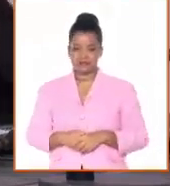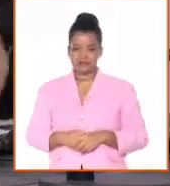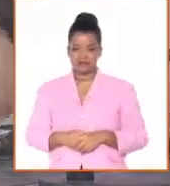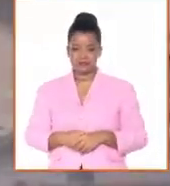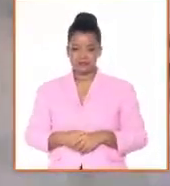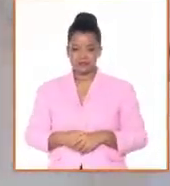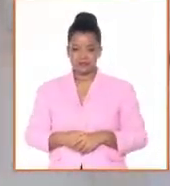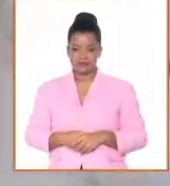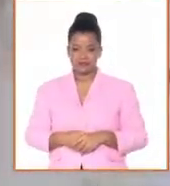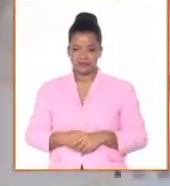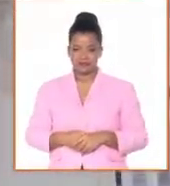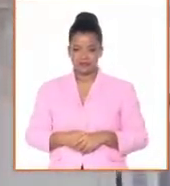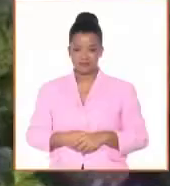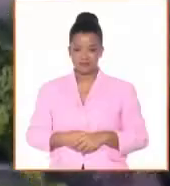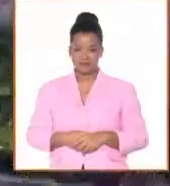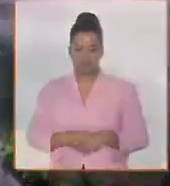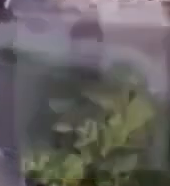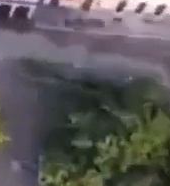tarde